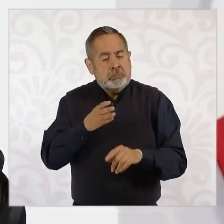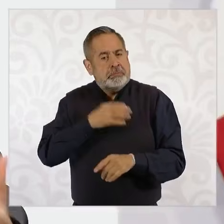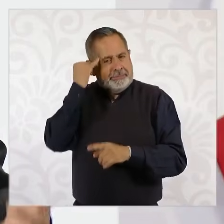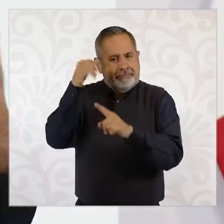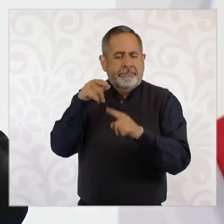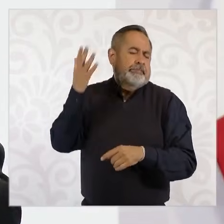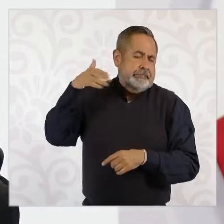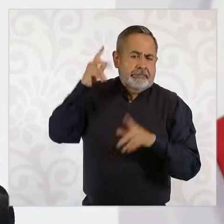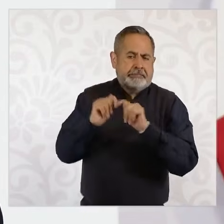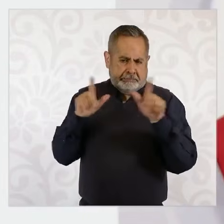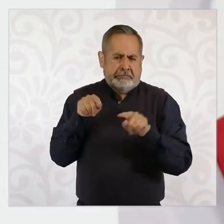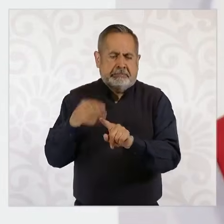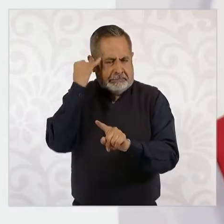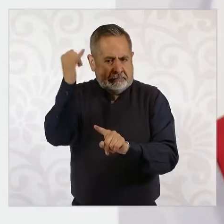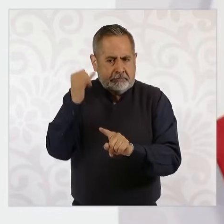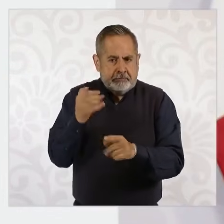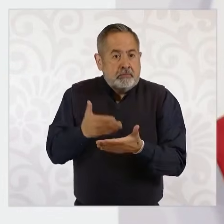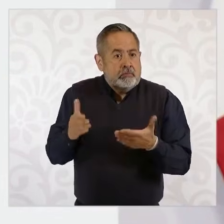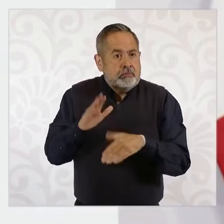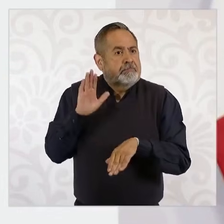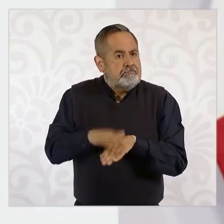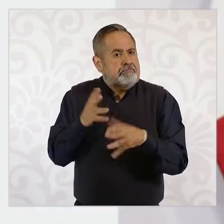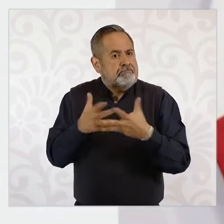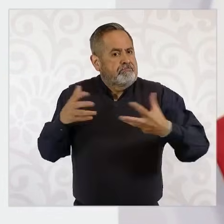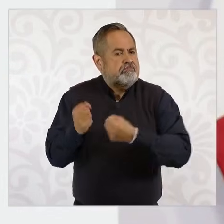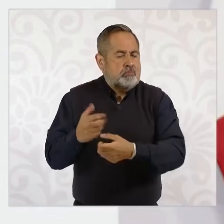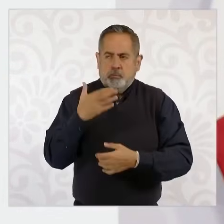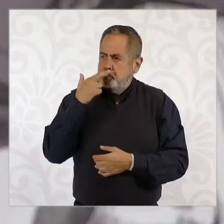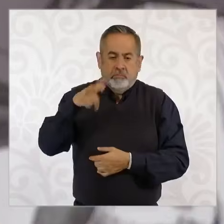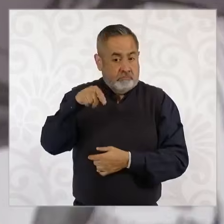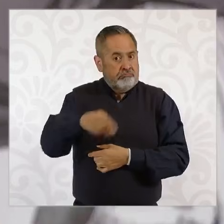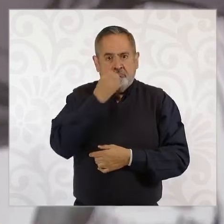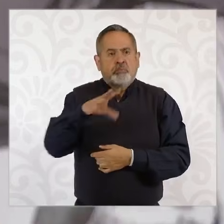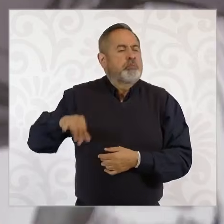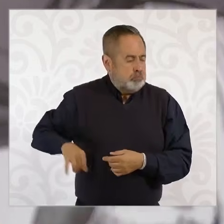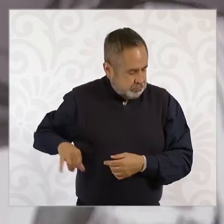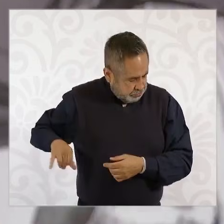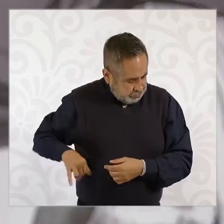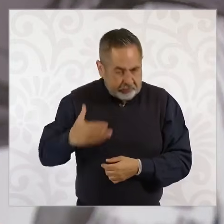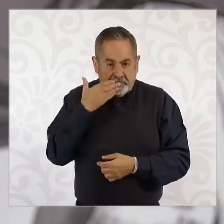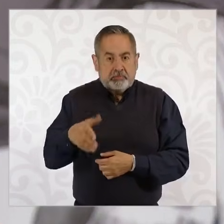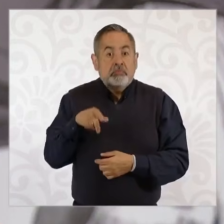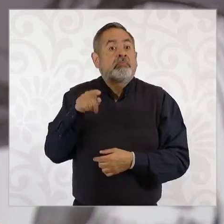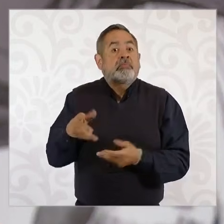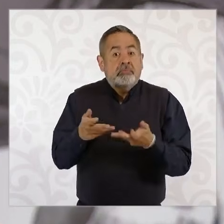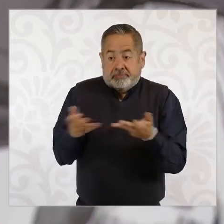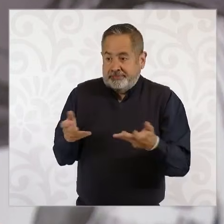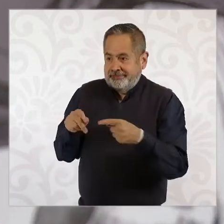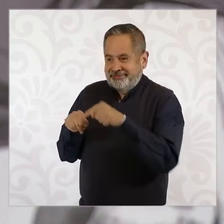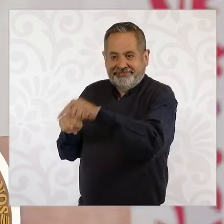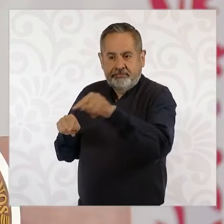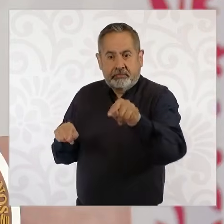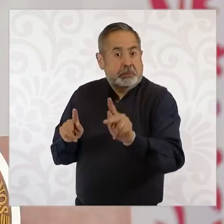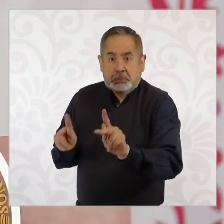en Tlaxcala, pero que ahora lo han potenciado. Entonces, muy interesante y además ya tienen vendidos los predios,